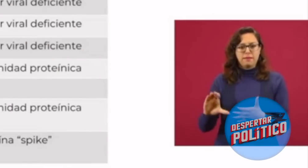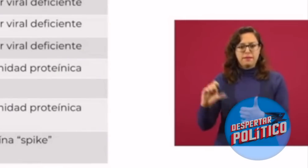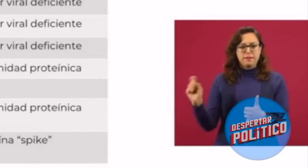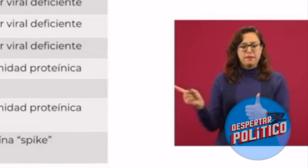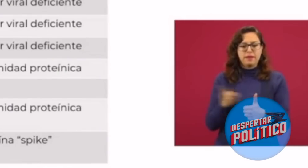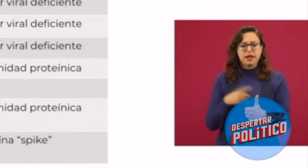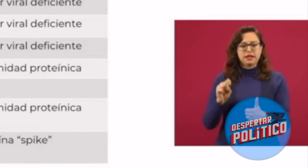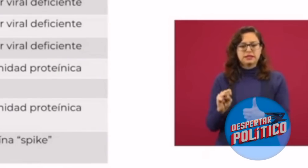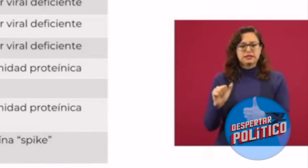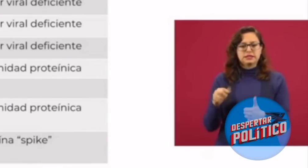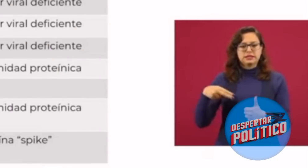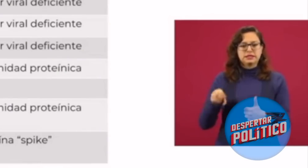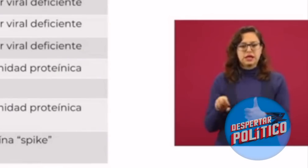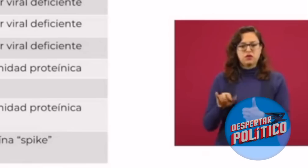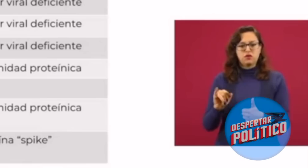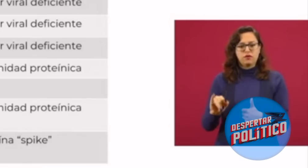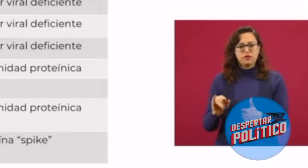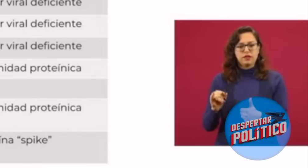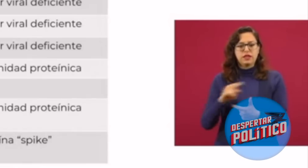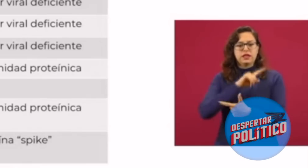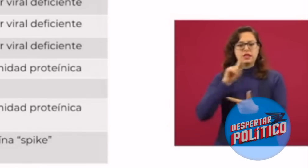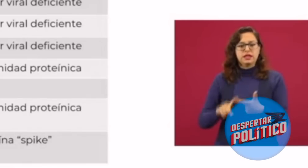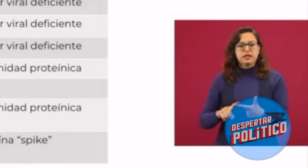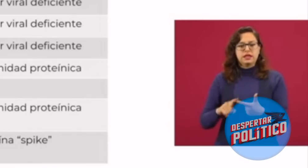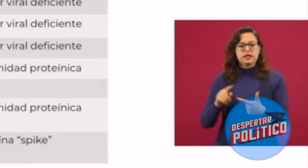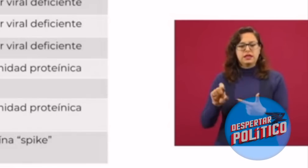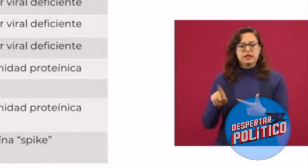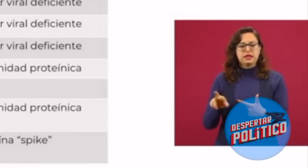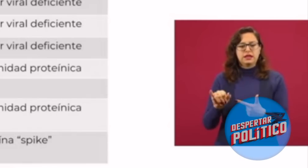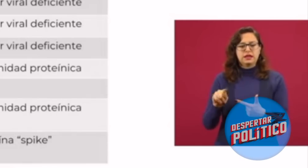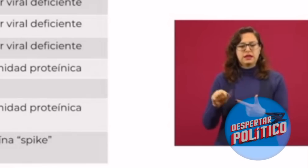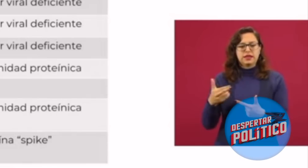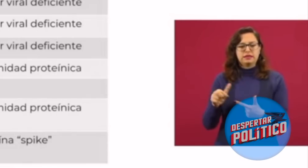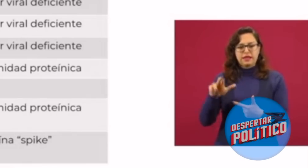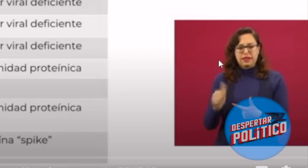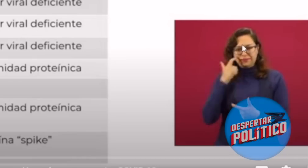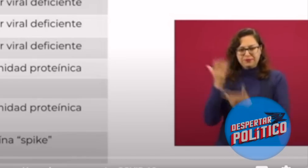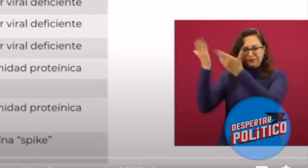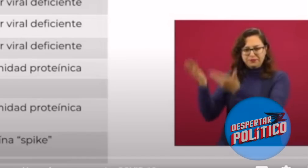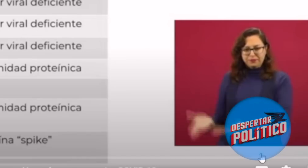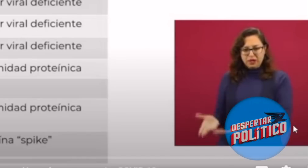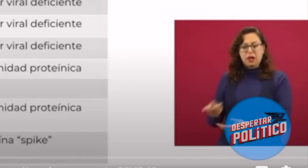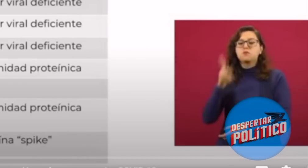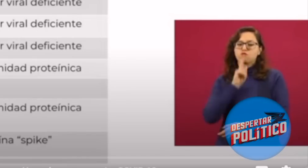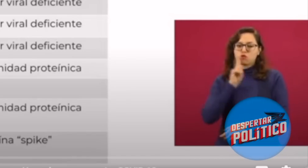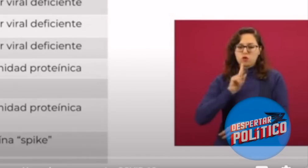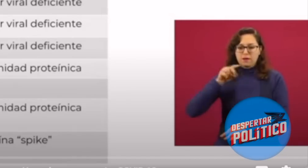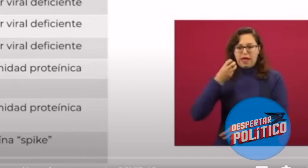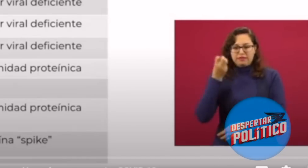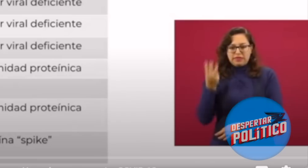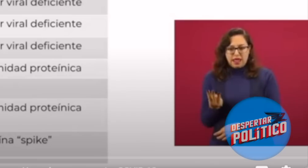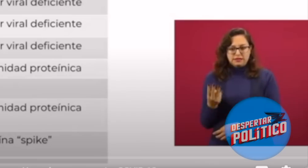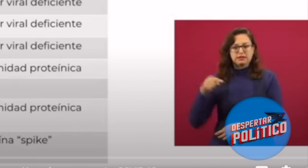de Francia y Reitera de Italia. Son los que nos han confirmado que harán fases 3 en México, ya a